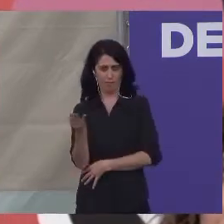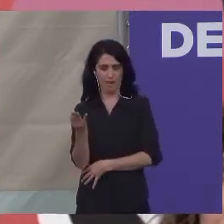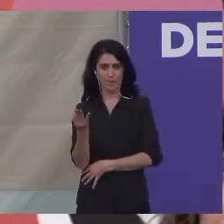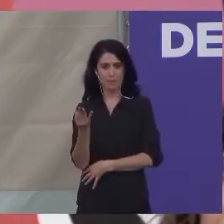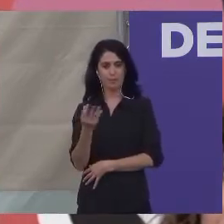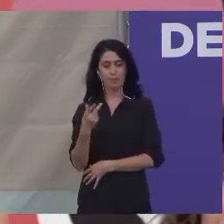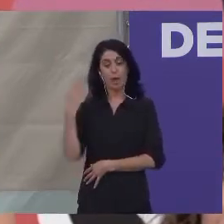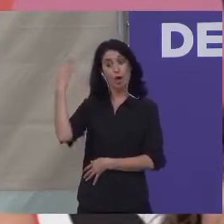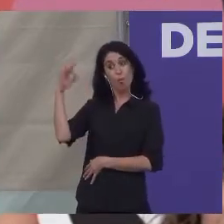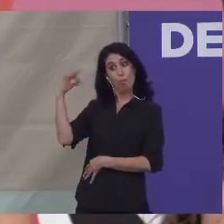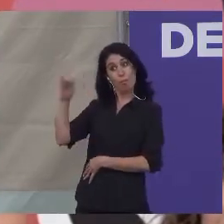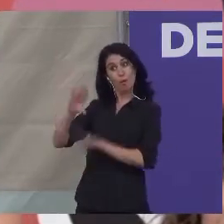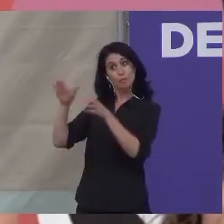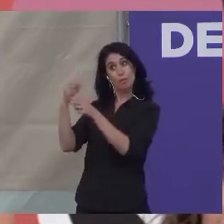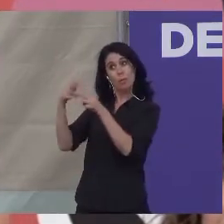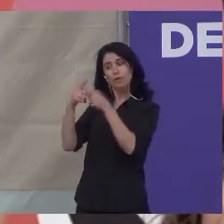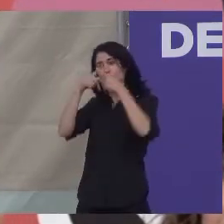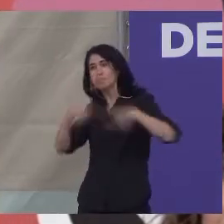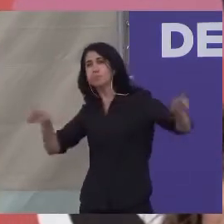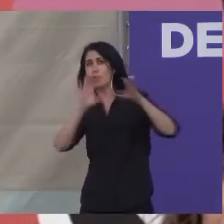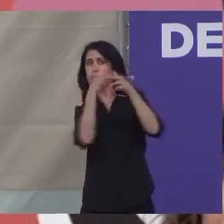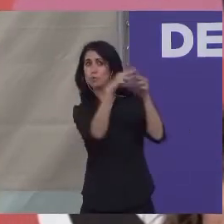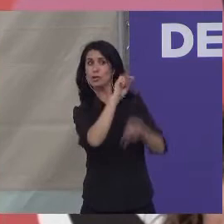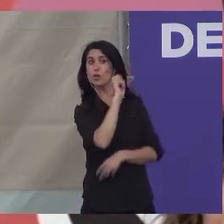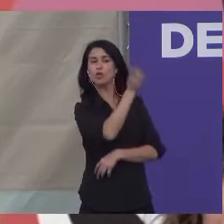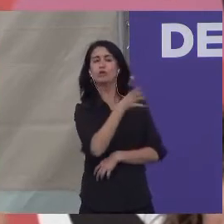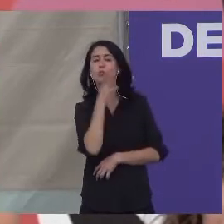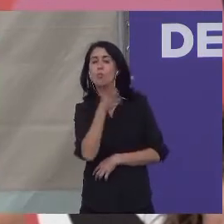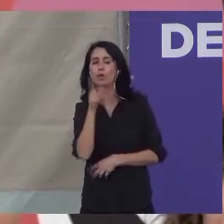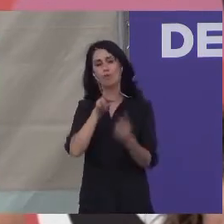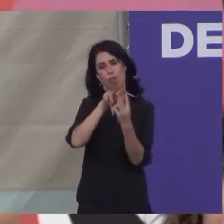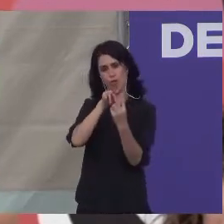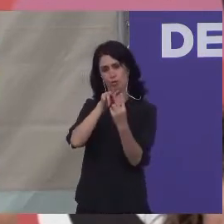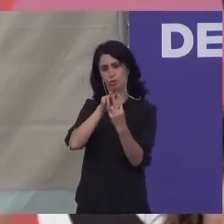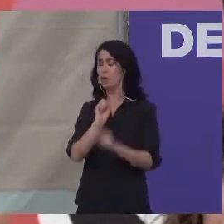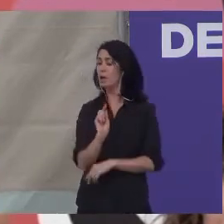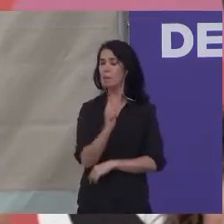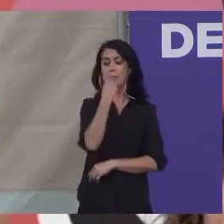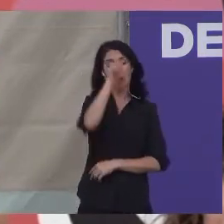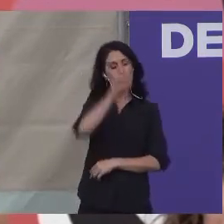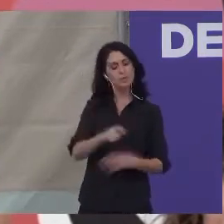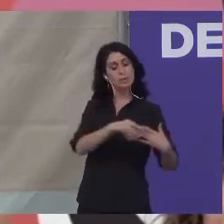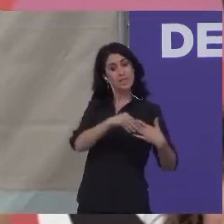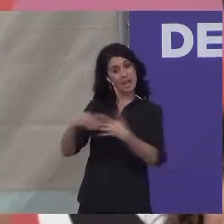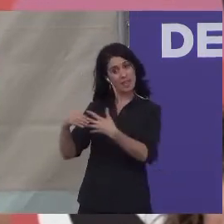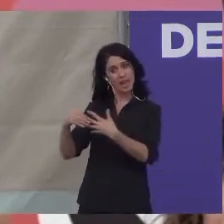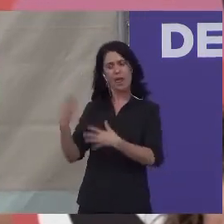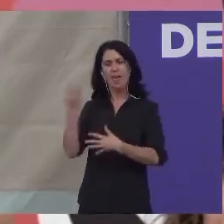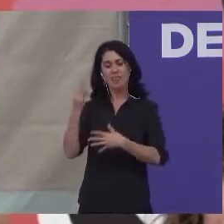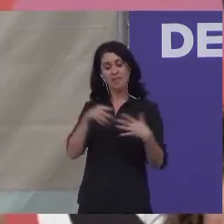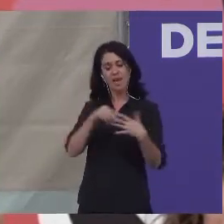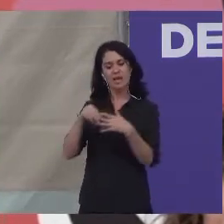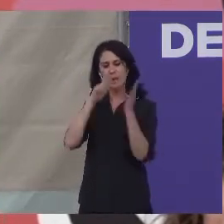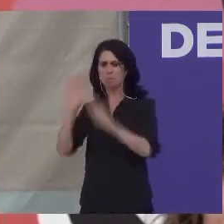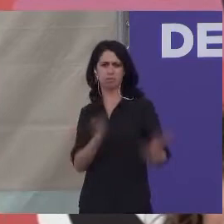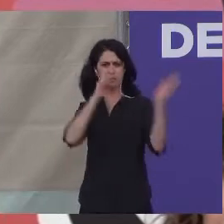hacen diferente a Podemos del resto de los partidos. Una de ellas es que la gente que está en cabeza ha de durar poco en cabeza